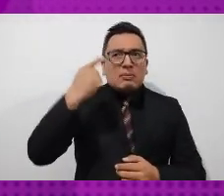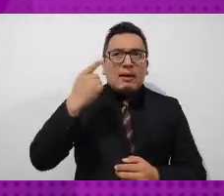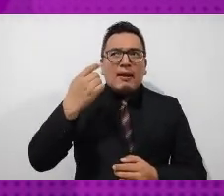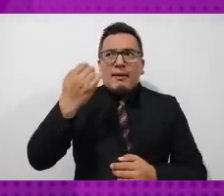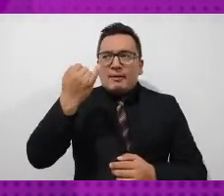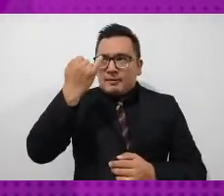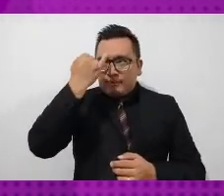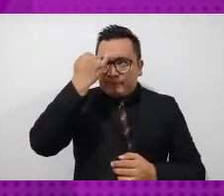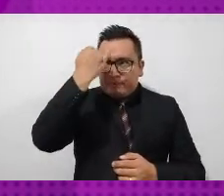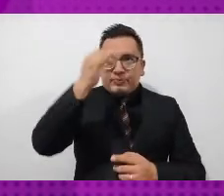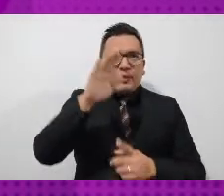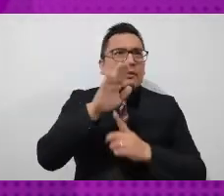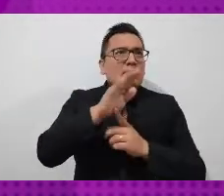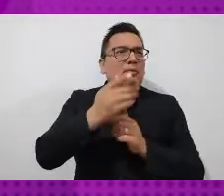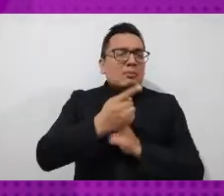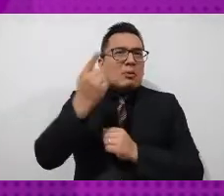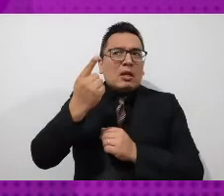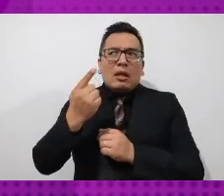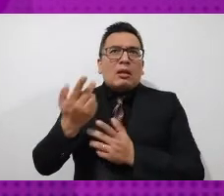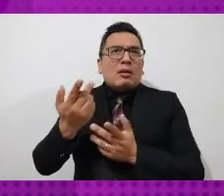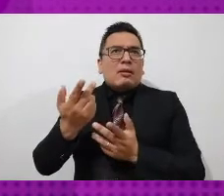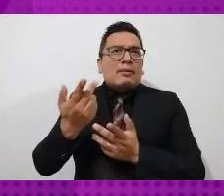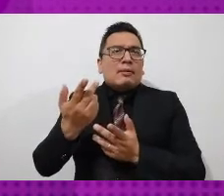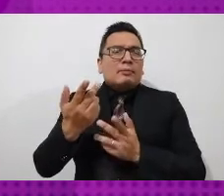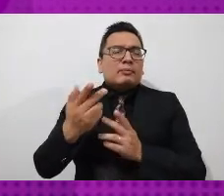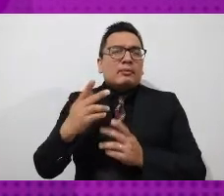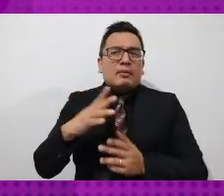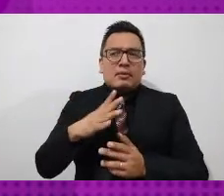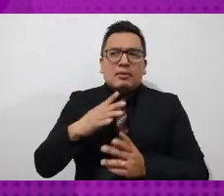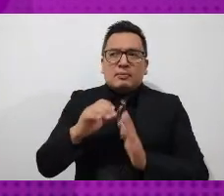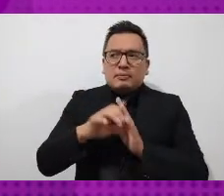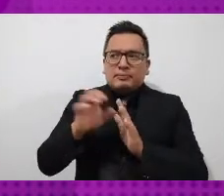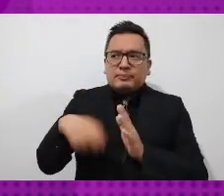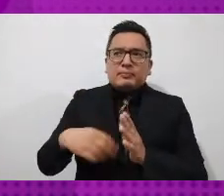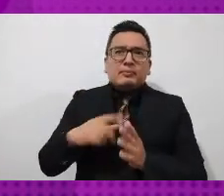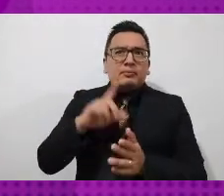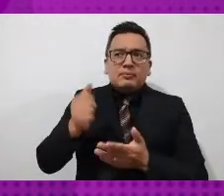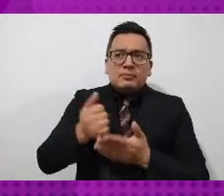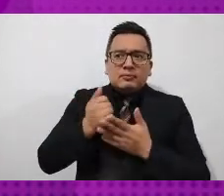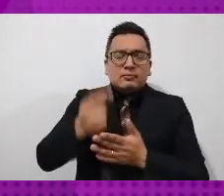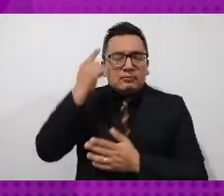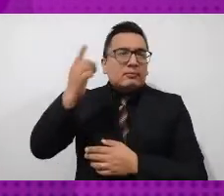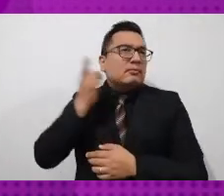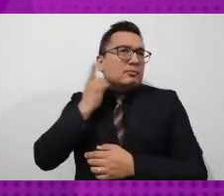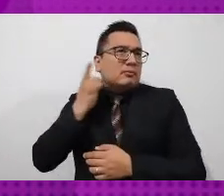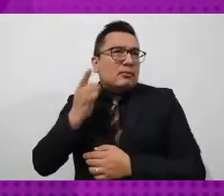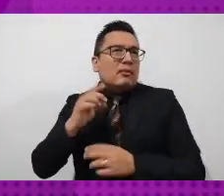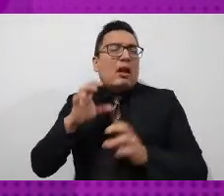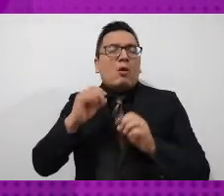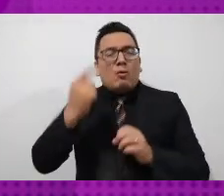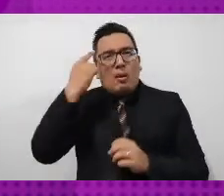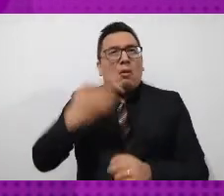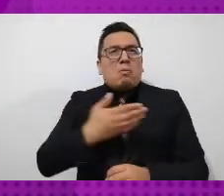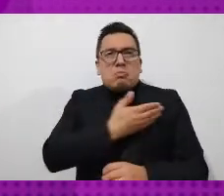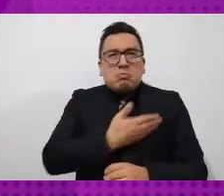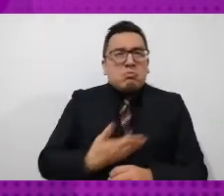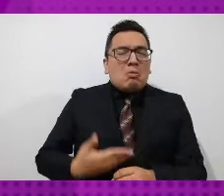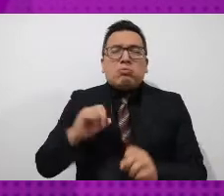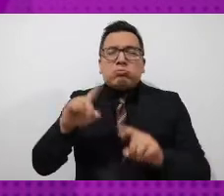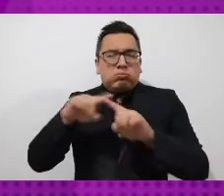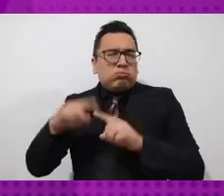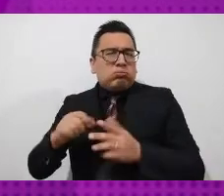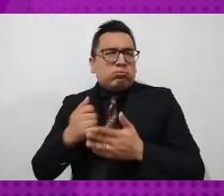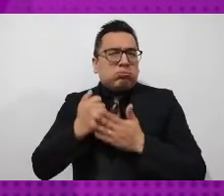le han cedido, en este caso, por ejemplo, a diputaciones o a ayuntamientos o a otras